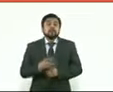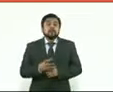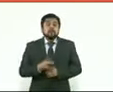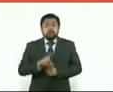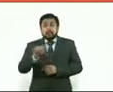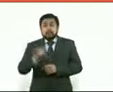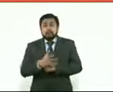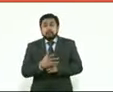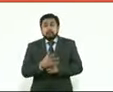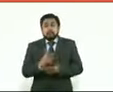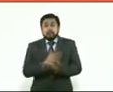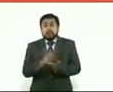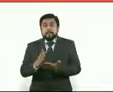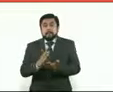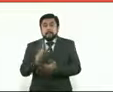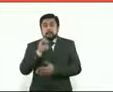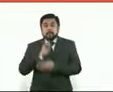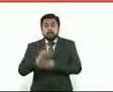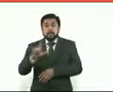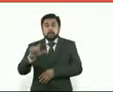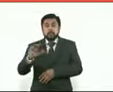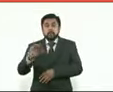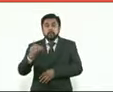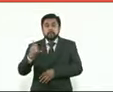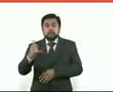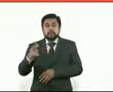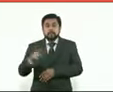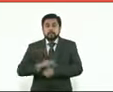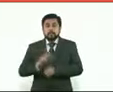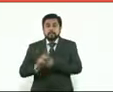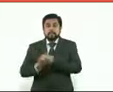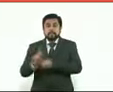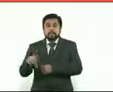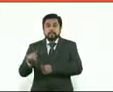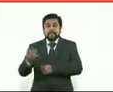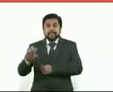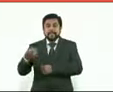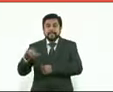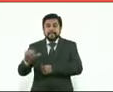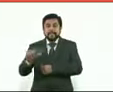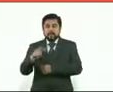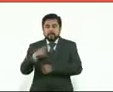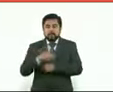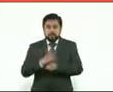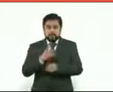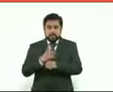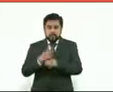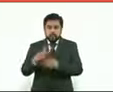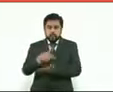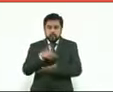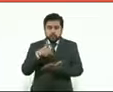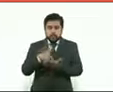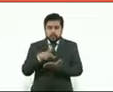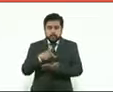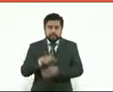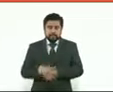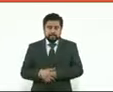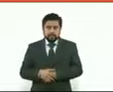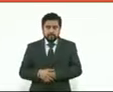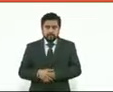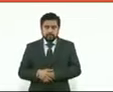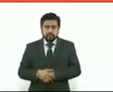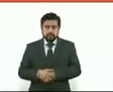que Lucy Cheruiyot de Kenia está en la primera posición en la rama femenil.